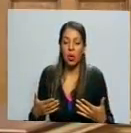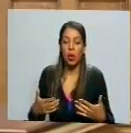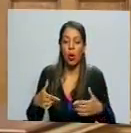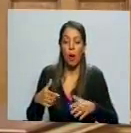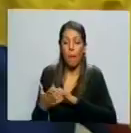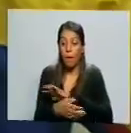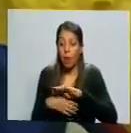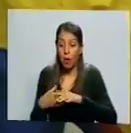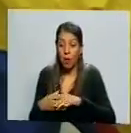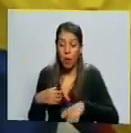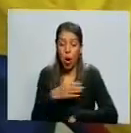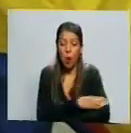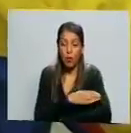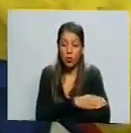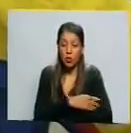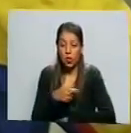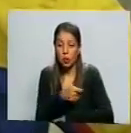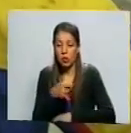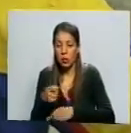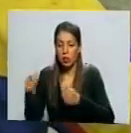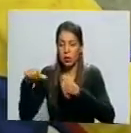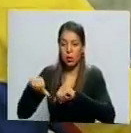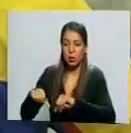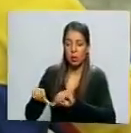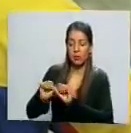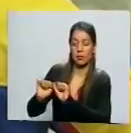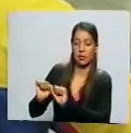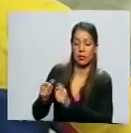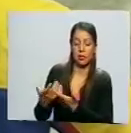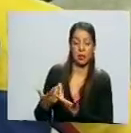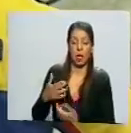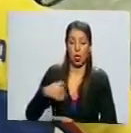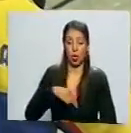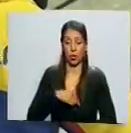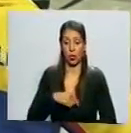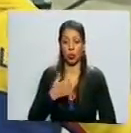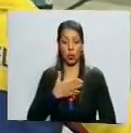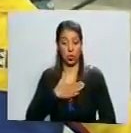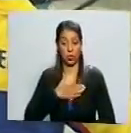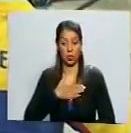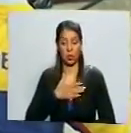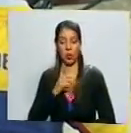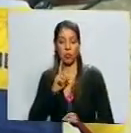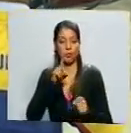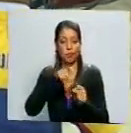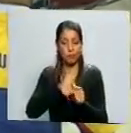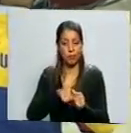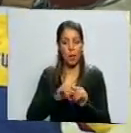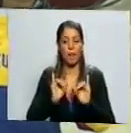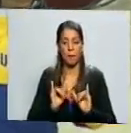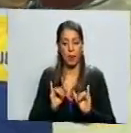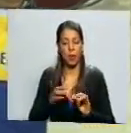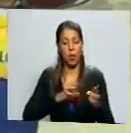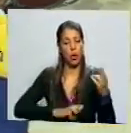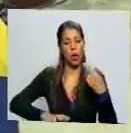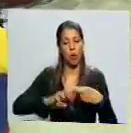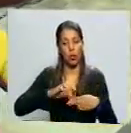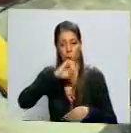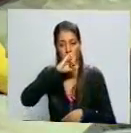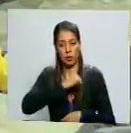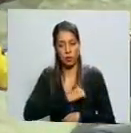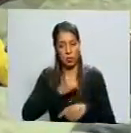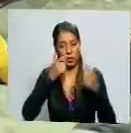ante esta guerra económica, pues resultamos nosotros y nosotras, porque yo me asumo, por supuesto, revolucionaria como